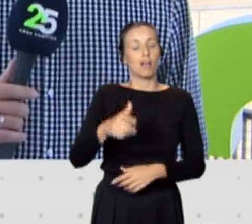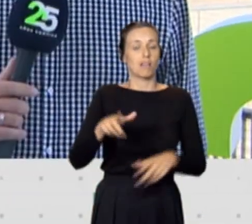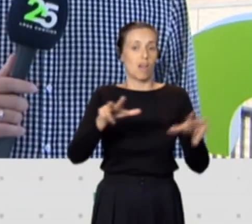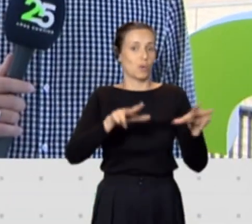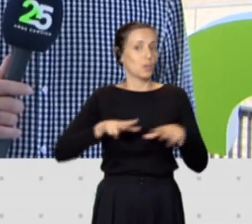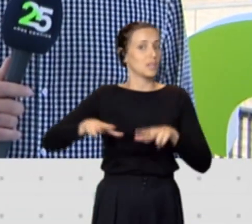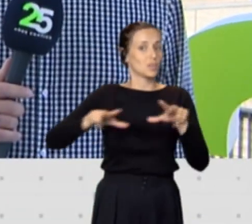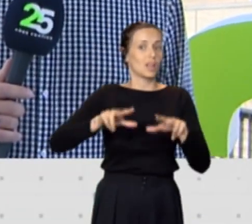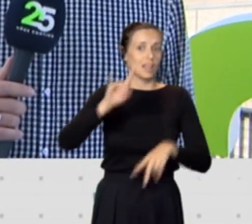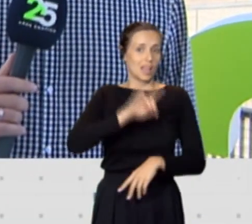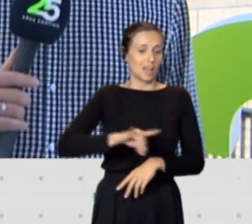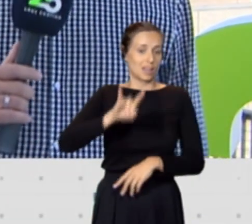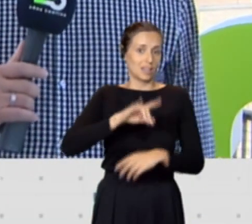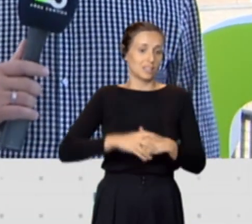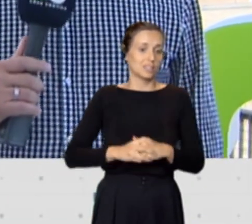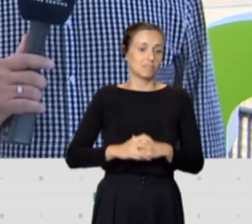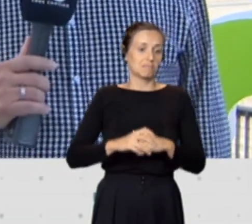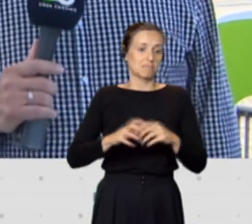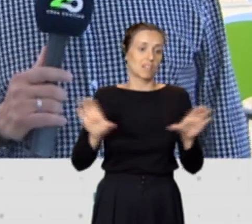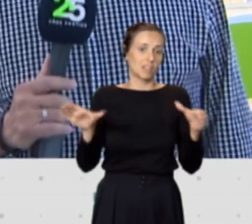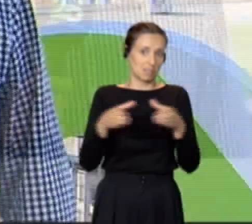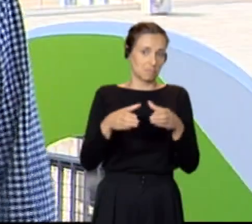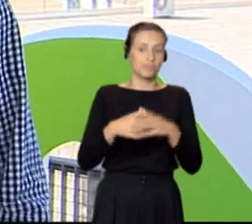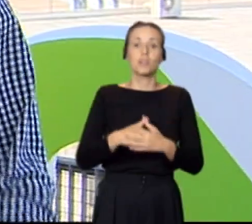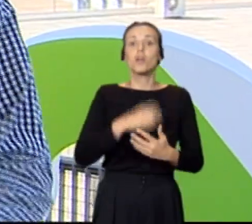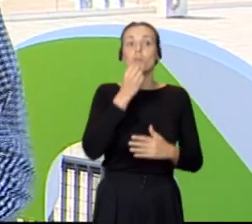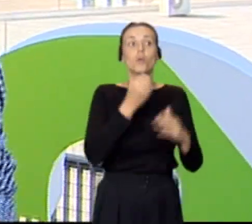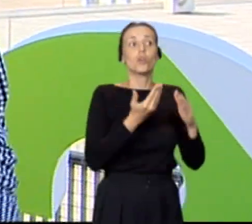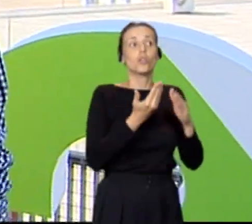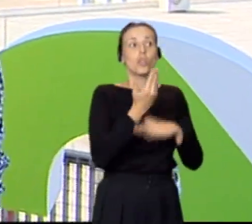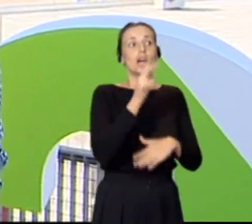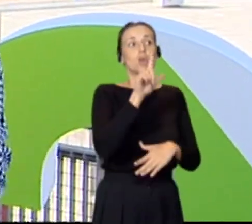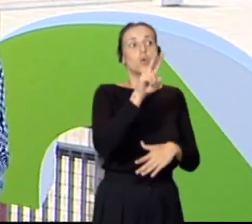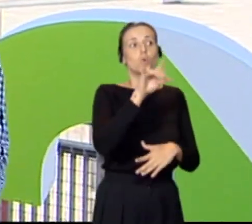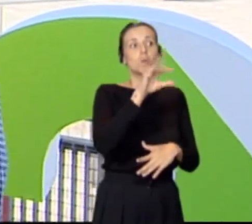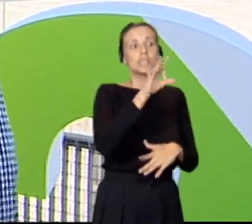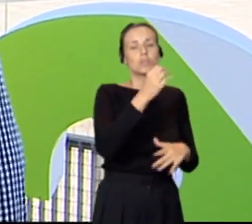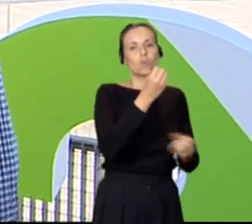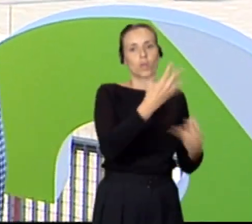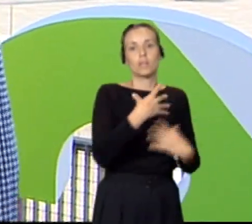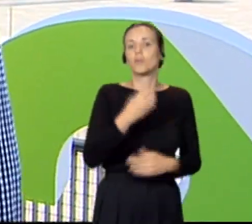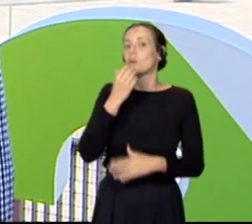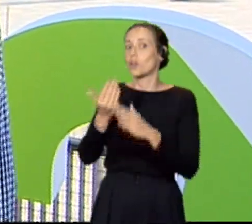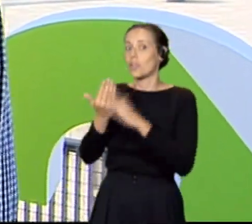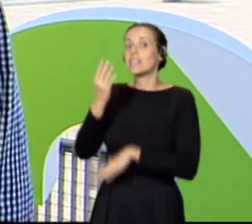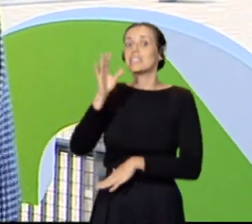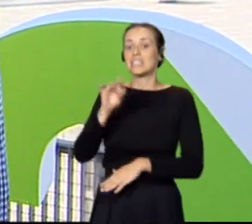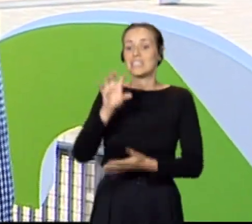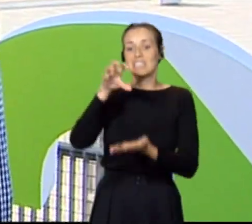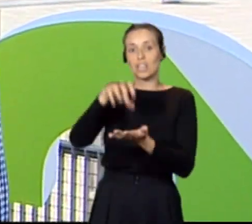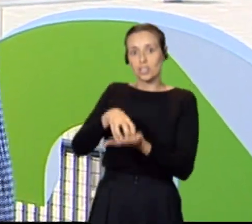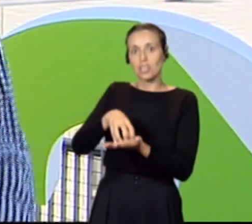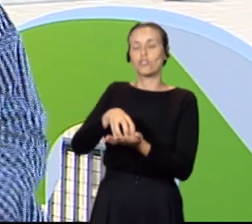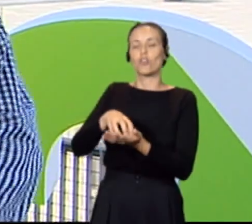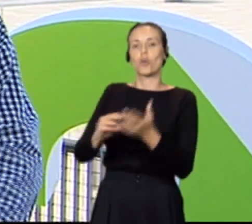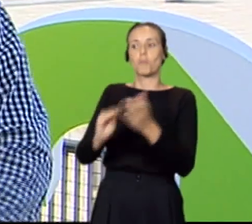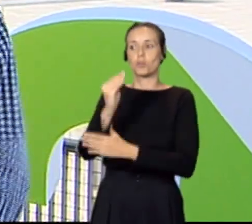muro muy buenos días cuéntanos Buenos días Marta Buenos días Canarias Sí ya está todo preparado aquí en las instalaciones del centro de producción de